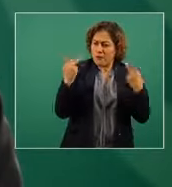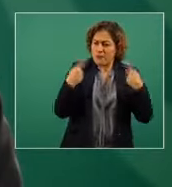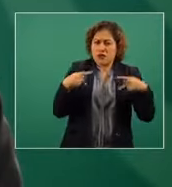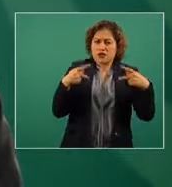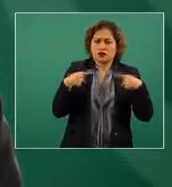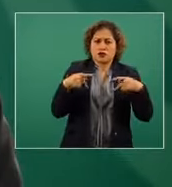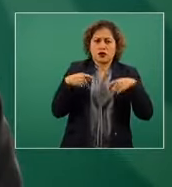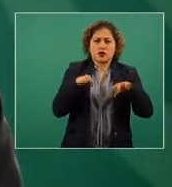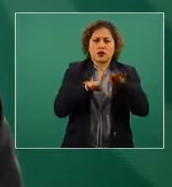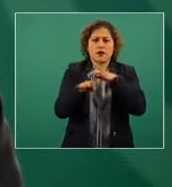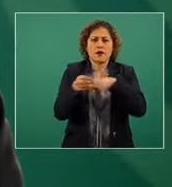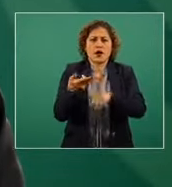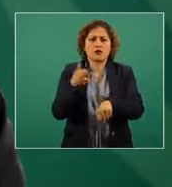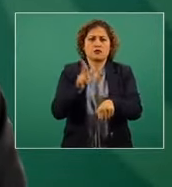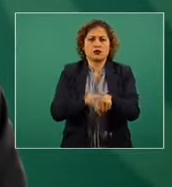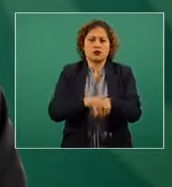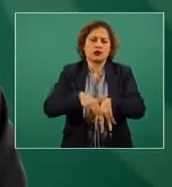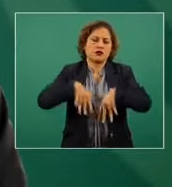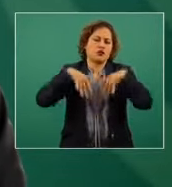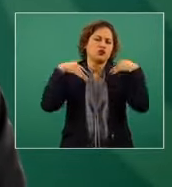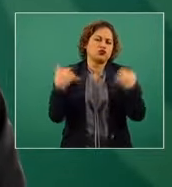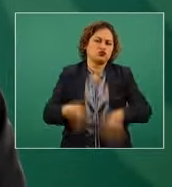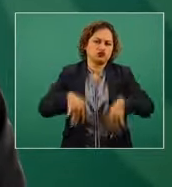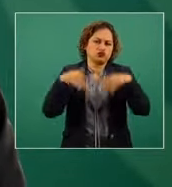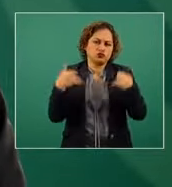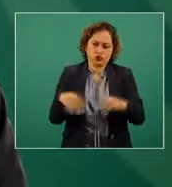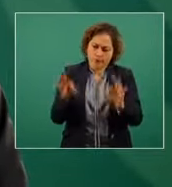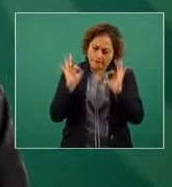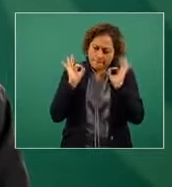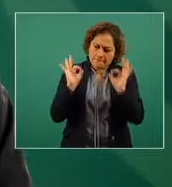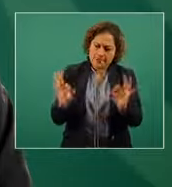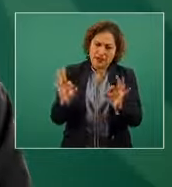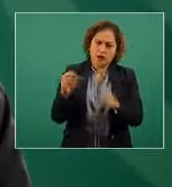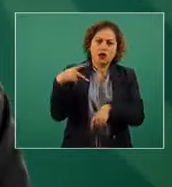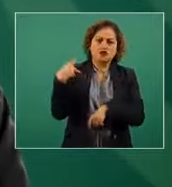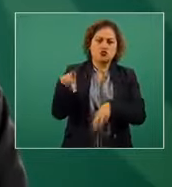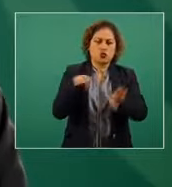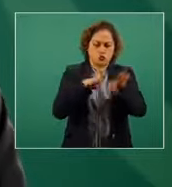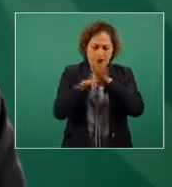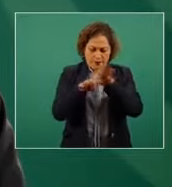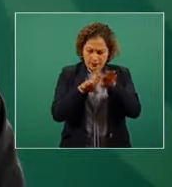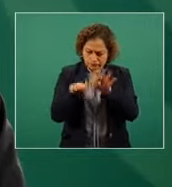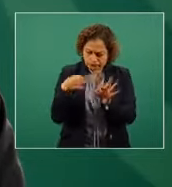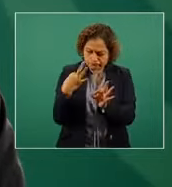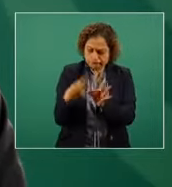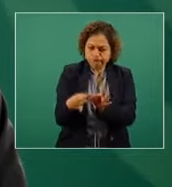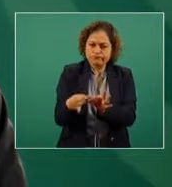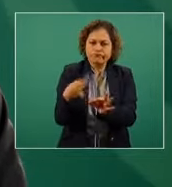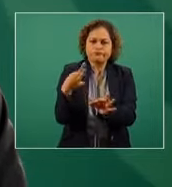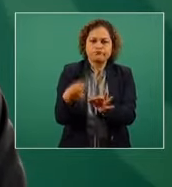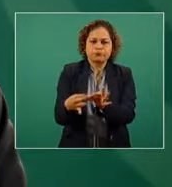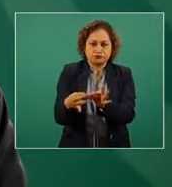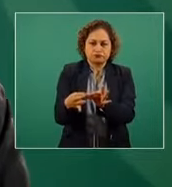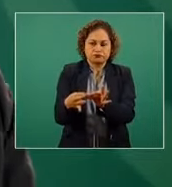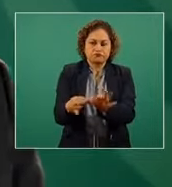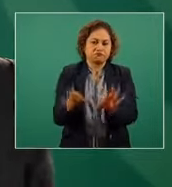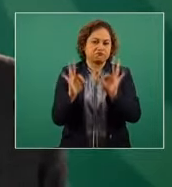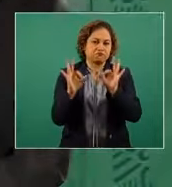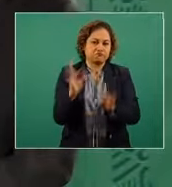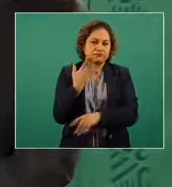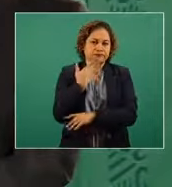los trabajadores de la salud en todo sentido. Otra cosa que quiero destacar es